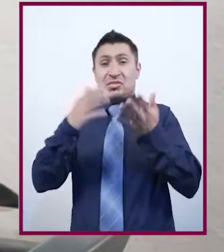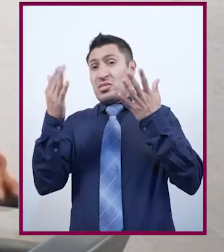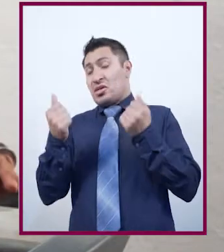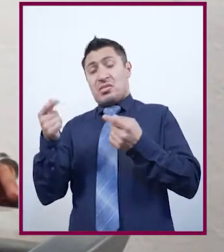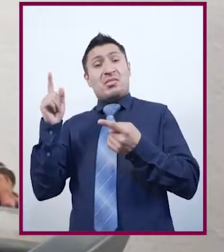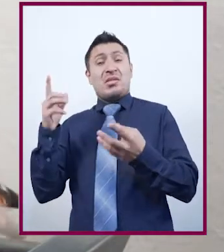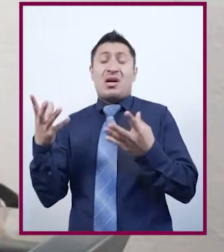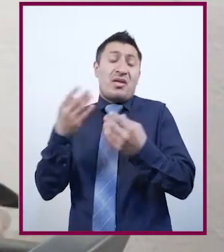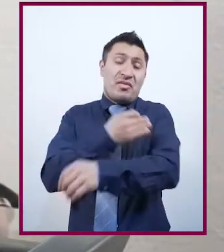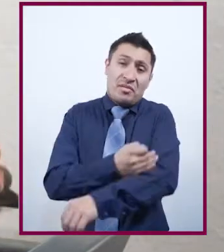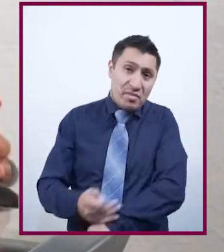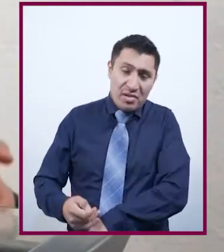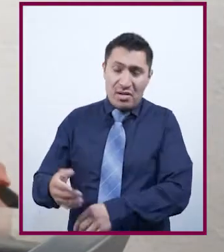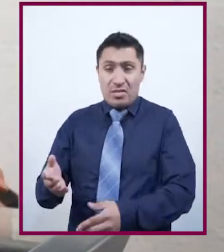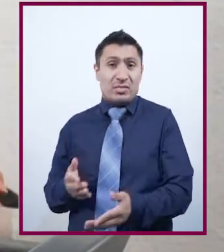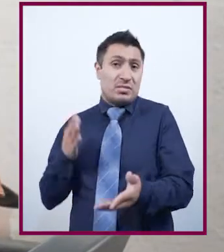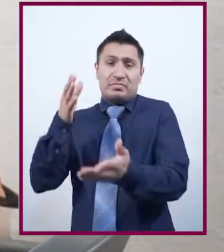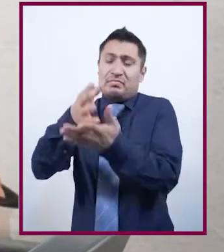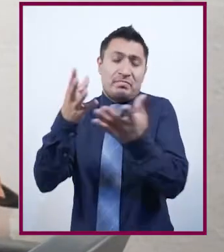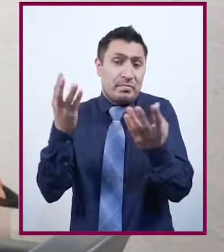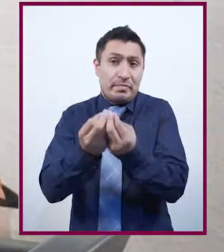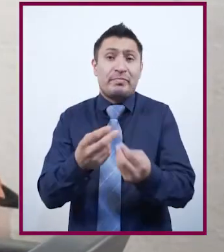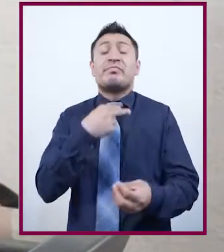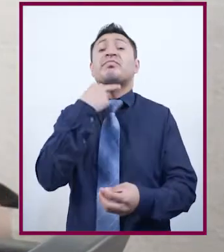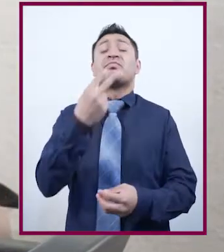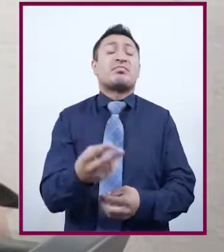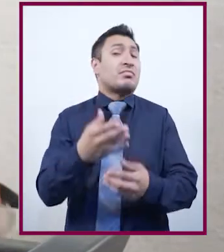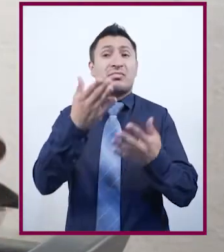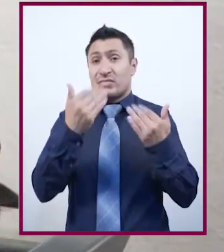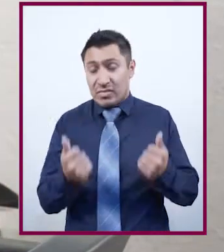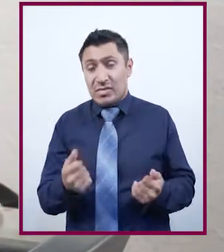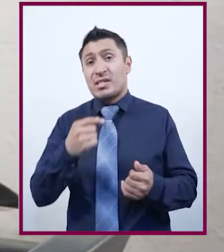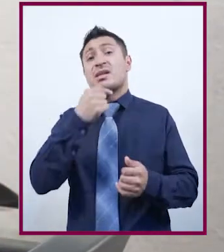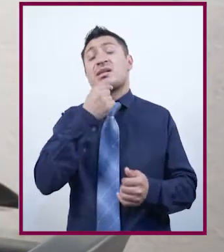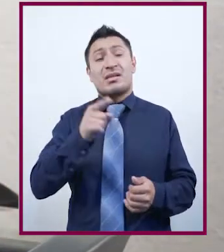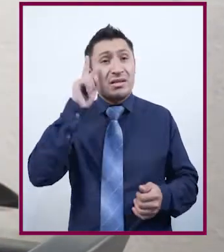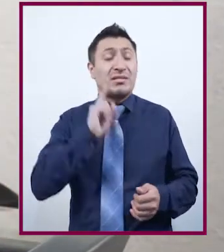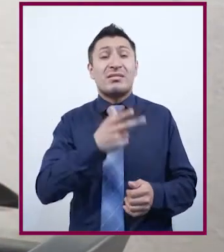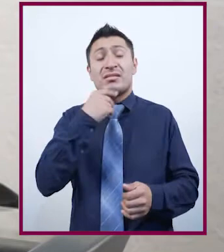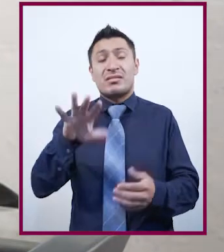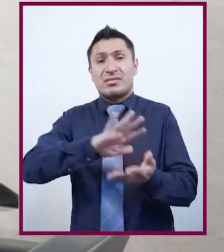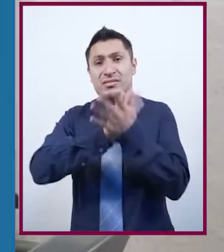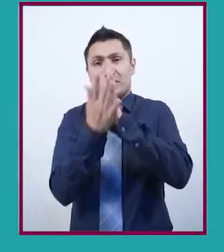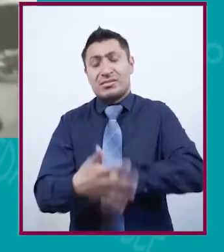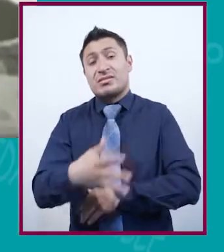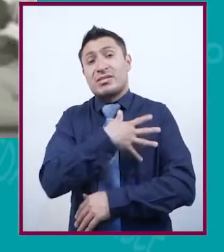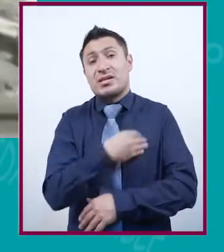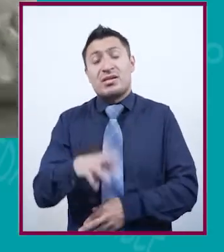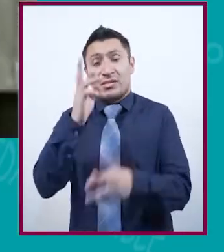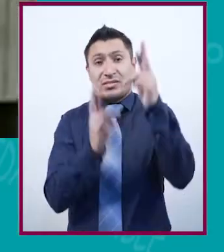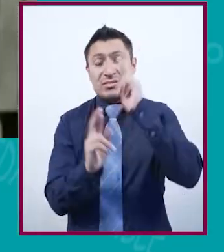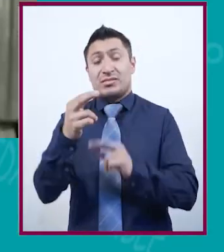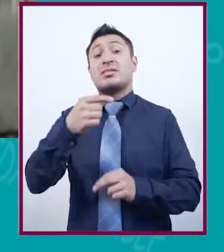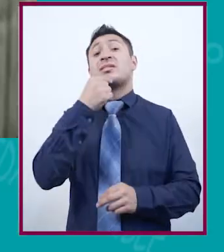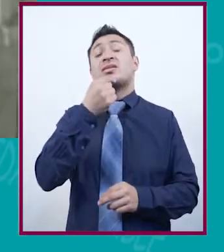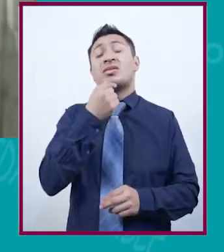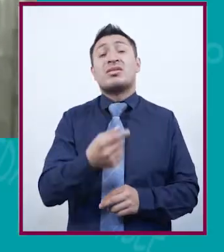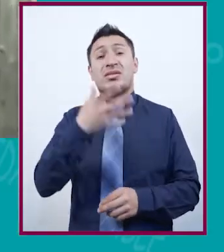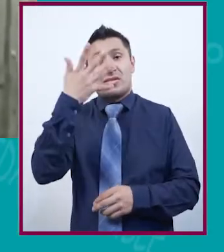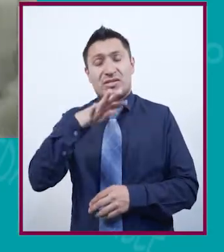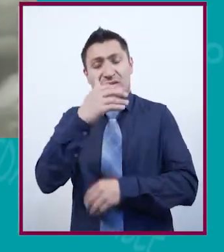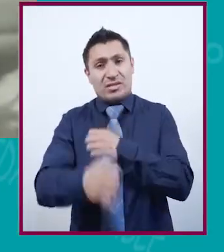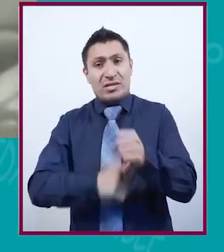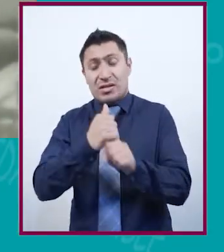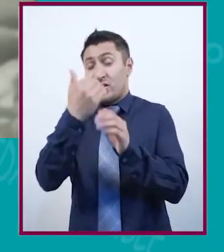se lanzaban a la aventura. Con ellos, los niños sin voz se convirtieron en hijos e hijas de la revolución. Los niños de 10 años y